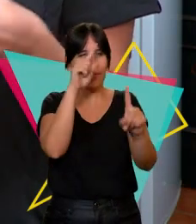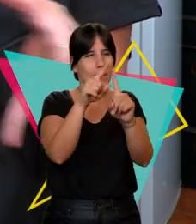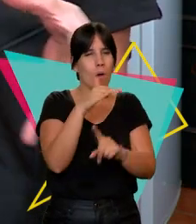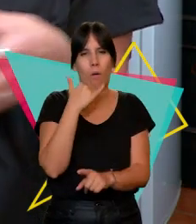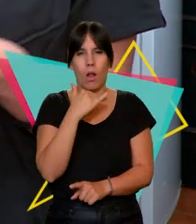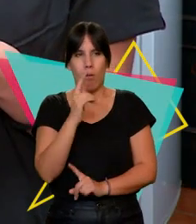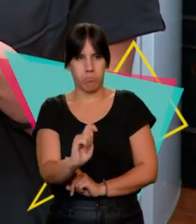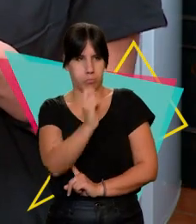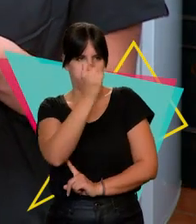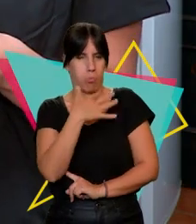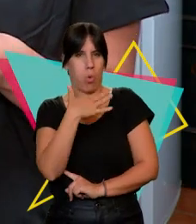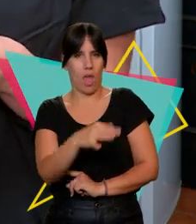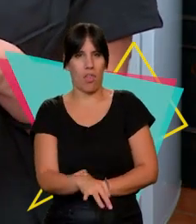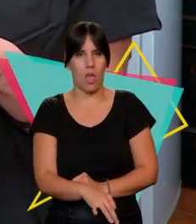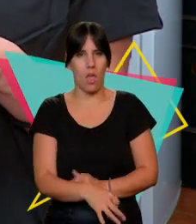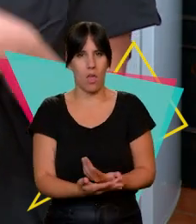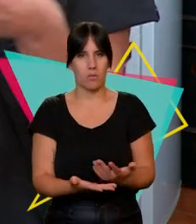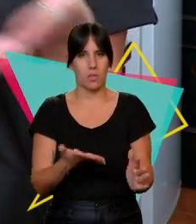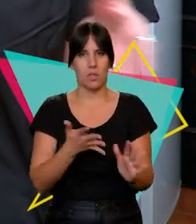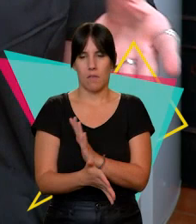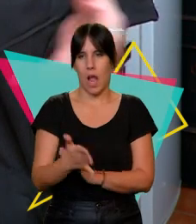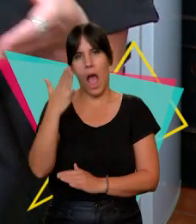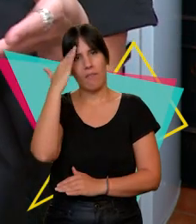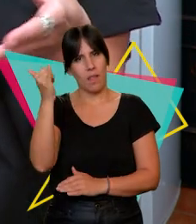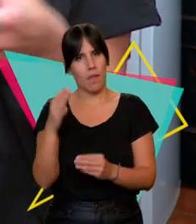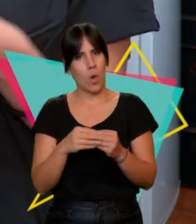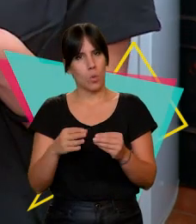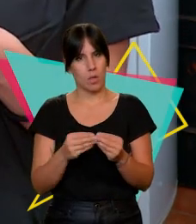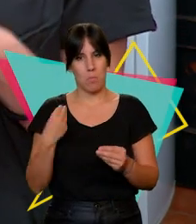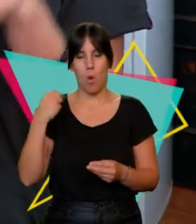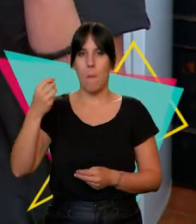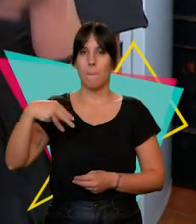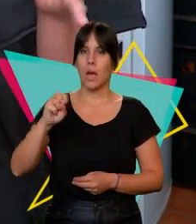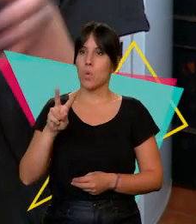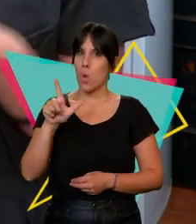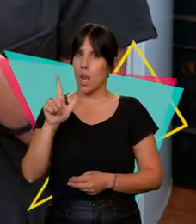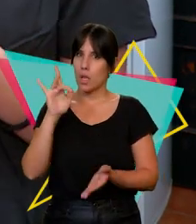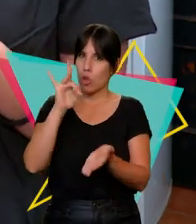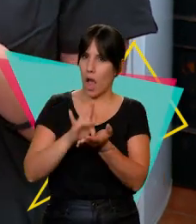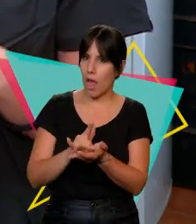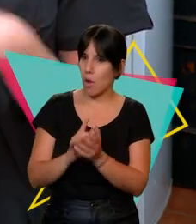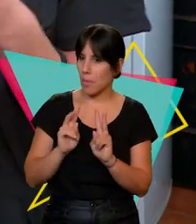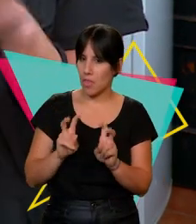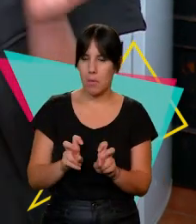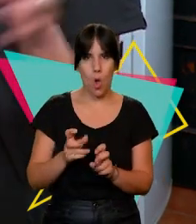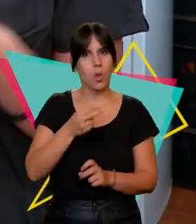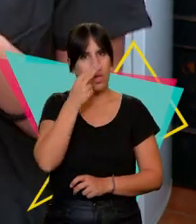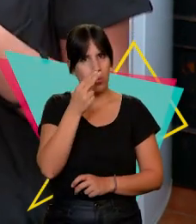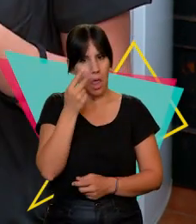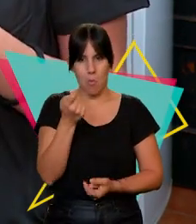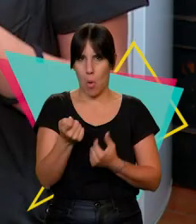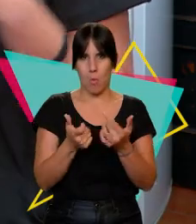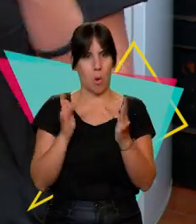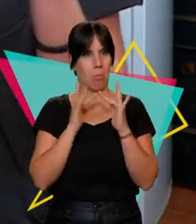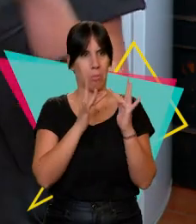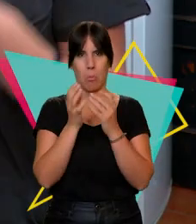proponga lo puede desenvolver perfectamente y puede empeñar sus habilidades. Aparte, Manuel, desde que entró, mostró mucho interés y poco a poco se fue soltando con nosotras